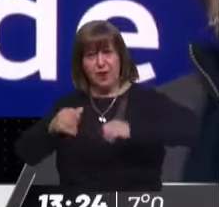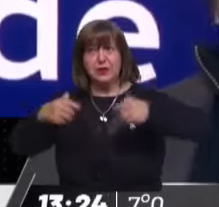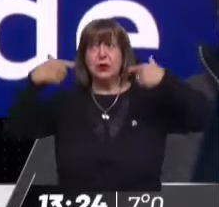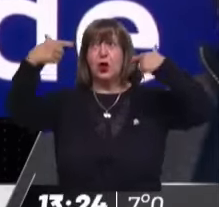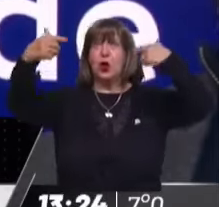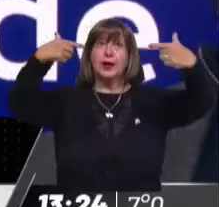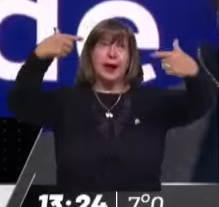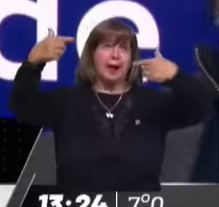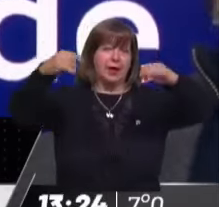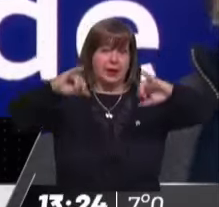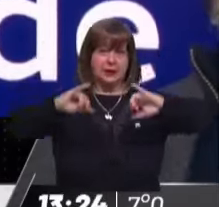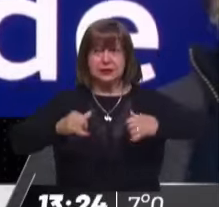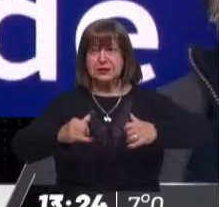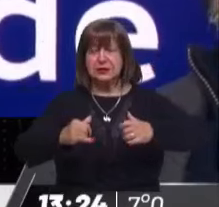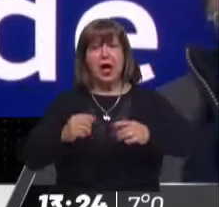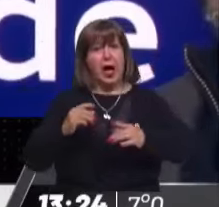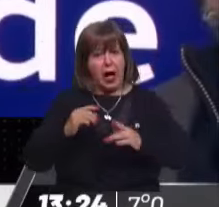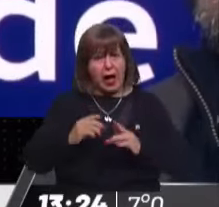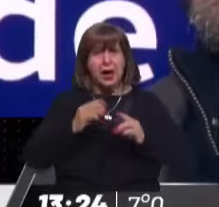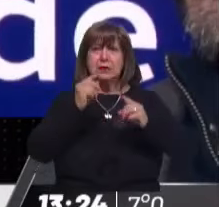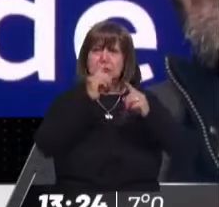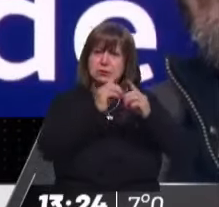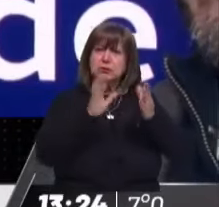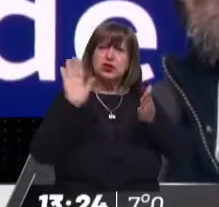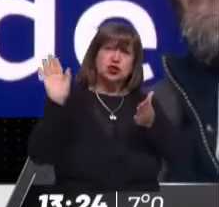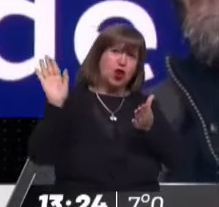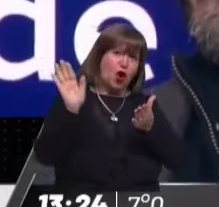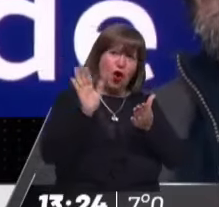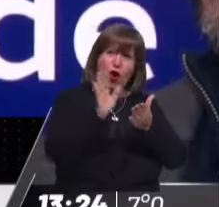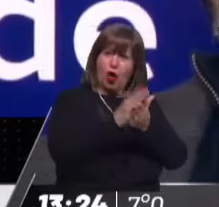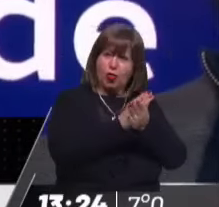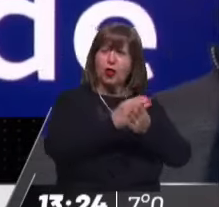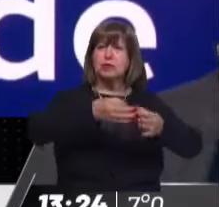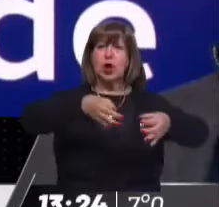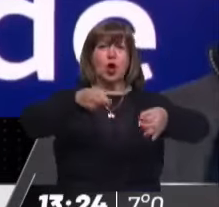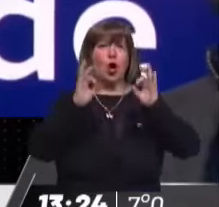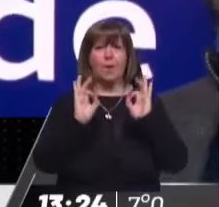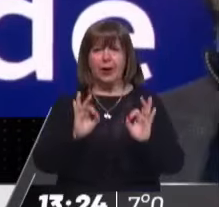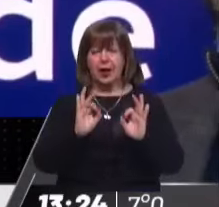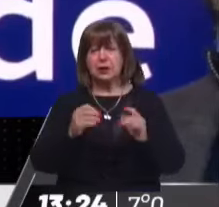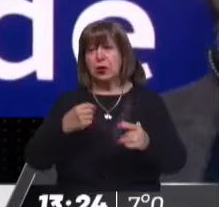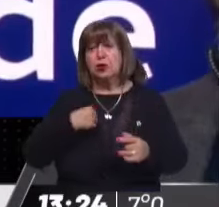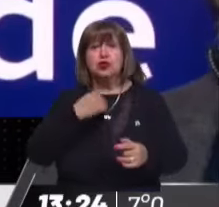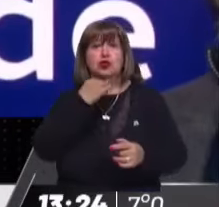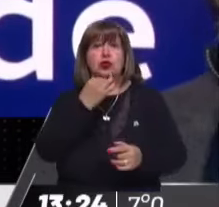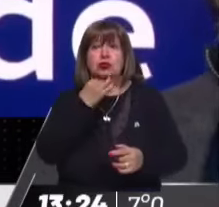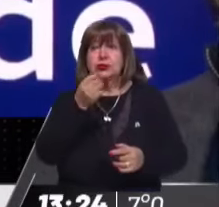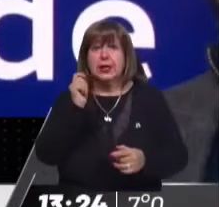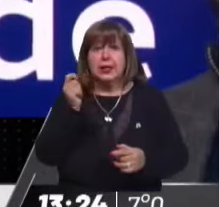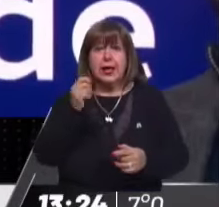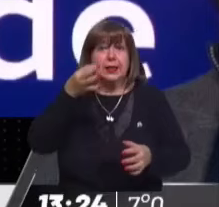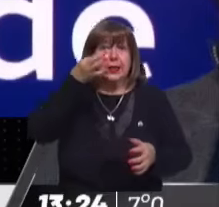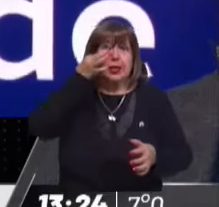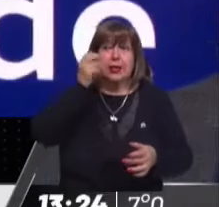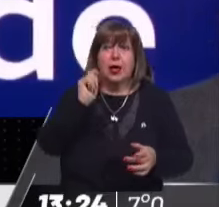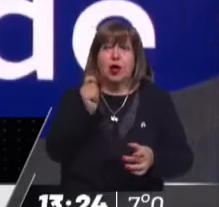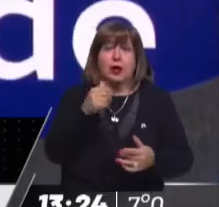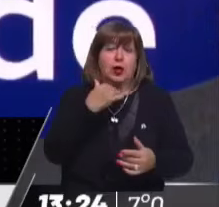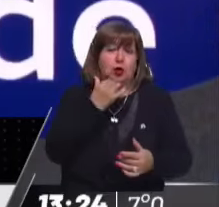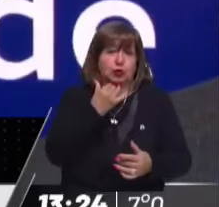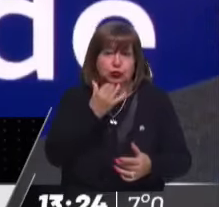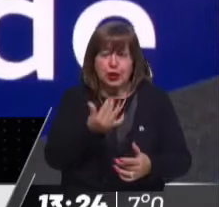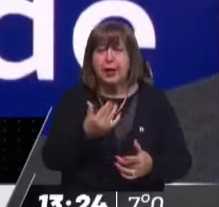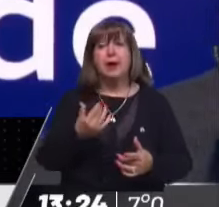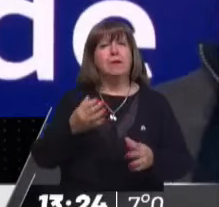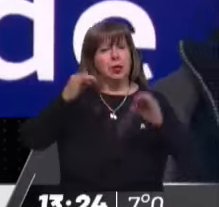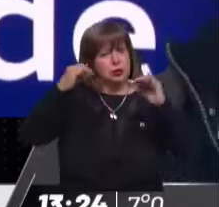cámaras, es decir, hay que ratificar esto. Seguramente, yo no le puedo decir quiénes son los testigos, pero seguramente